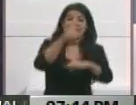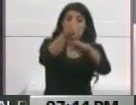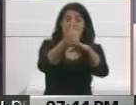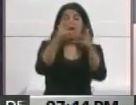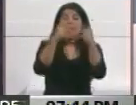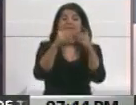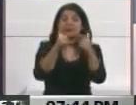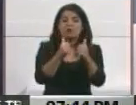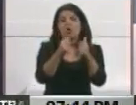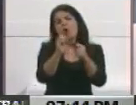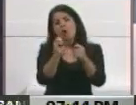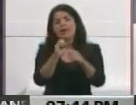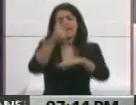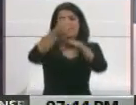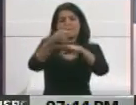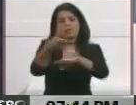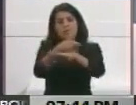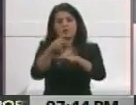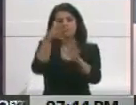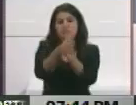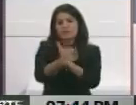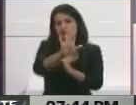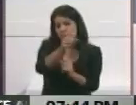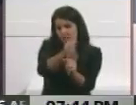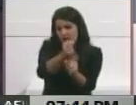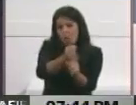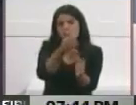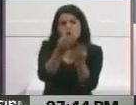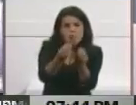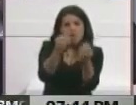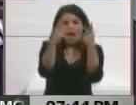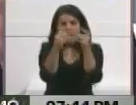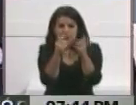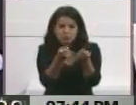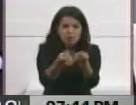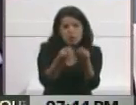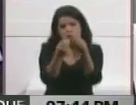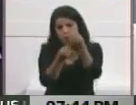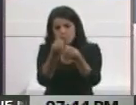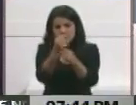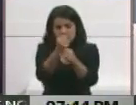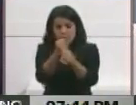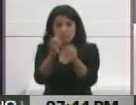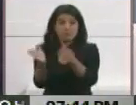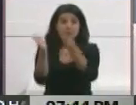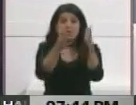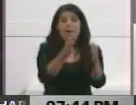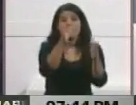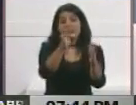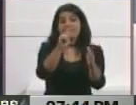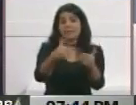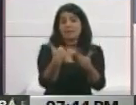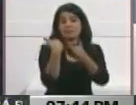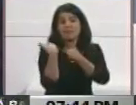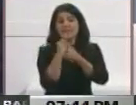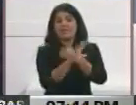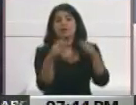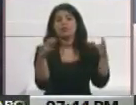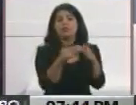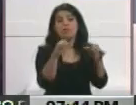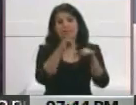jefe de gobierno en cuanto jefe de la Administración pública y jefe de gobierno y están también las competencias militares